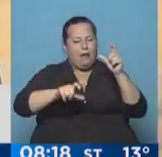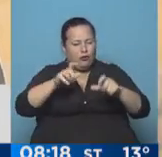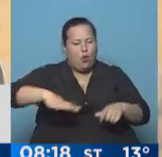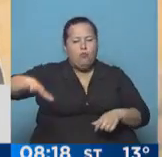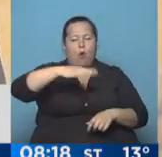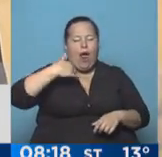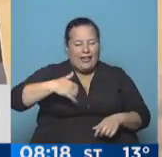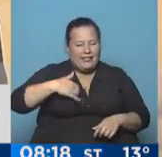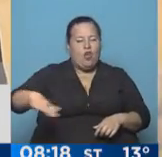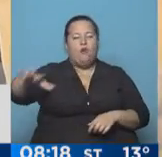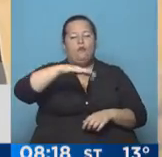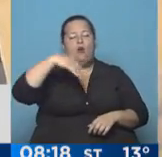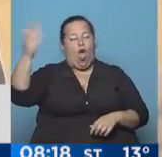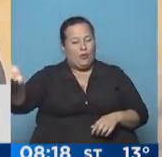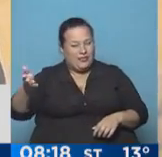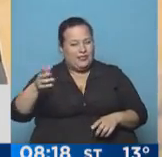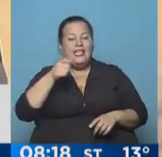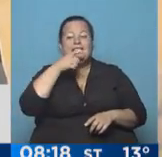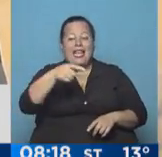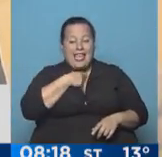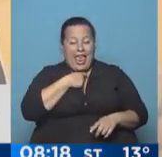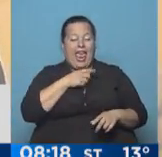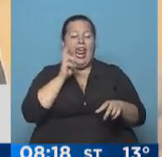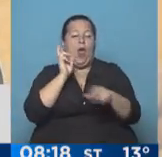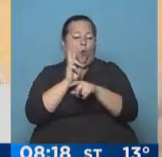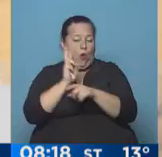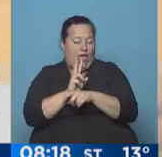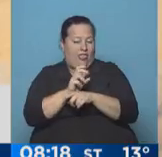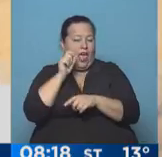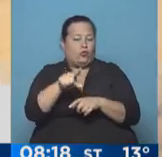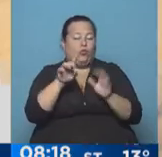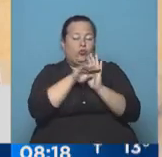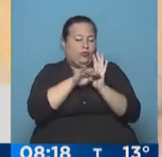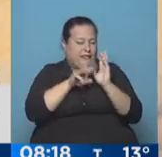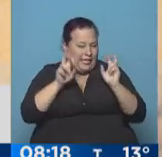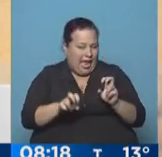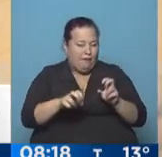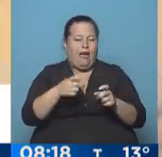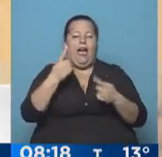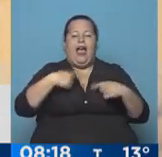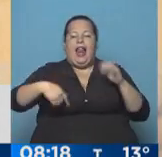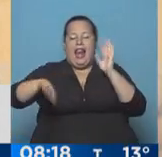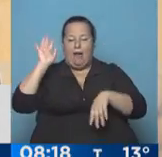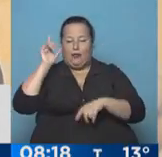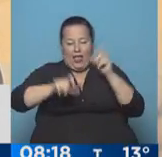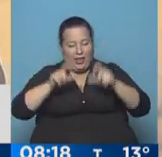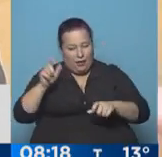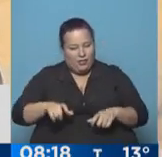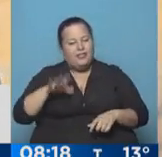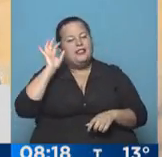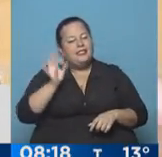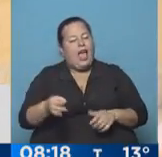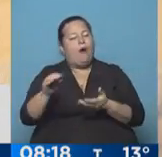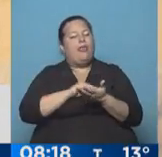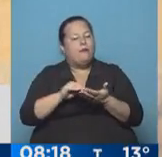pueblo argentino al pueblo de la provincia si usted quiere defender su agenda el interés de la mayoría popular sabe